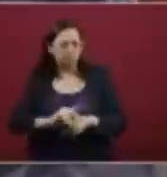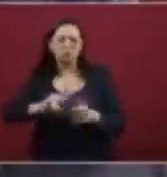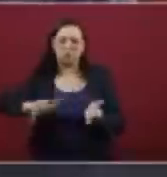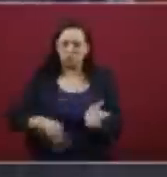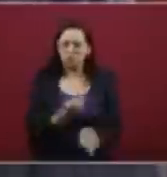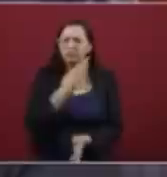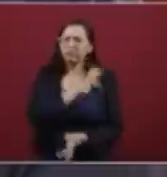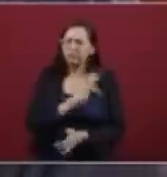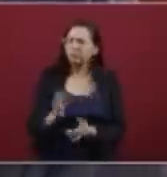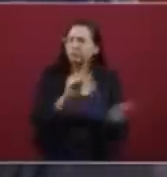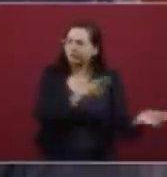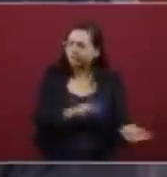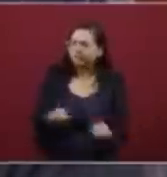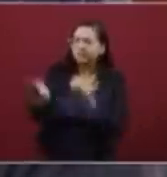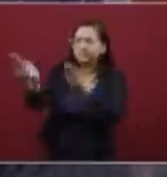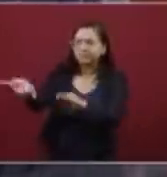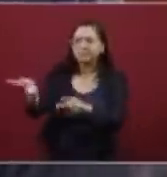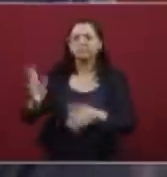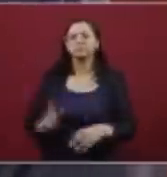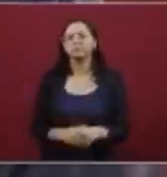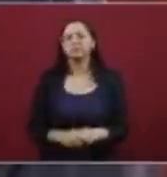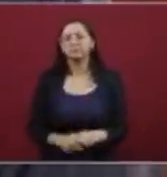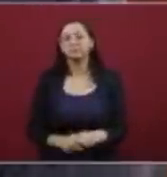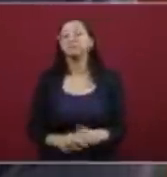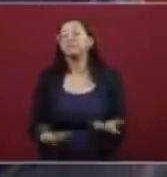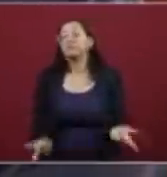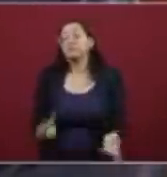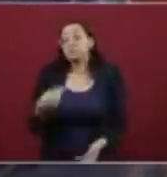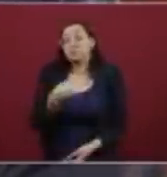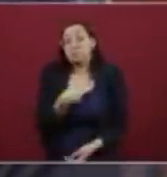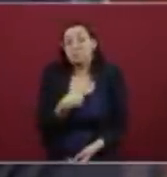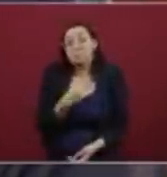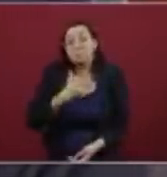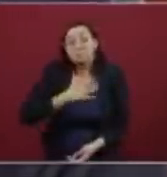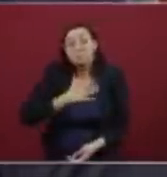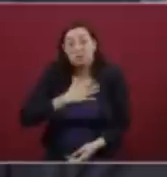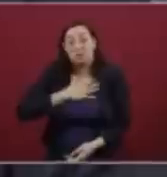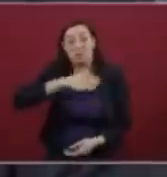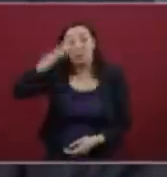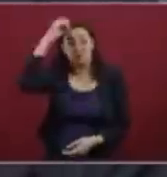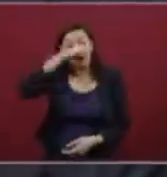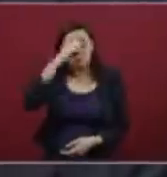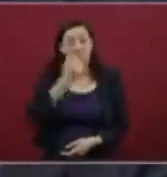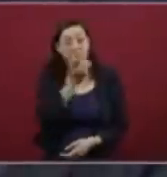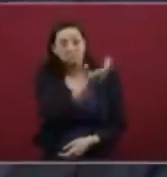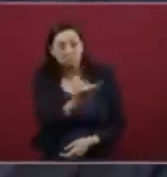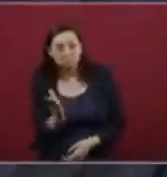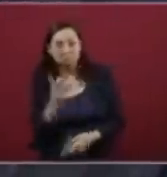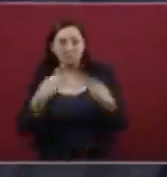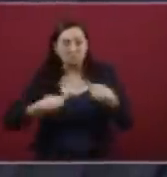Entonces, como yo considero que son gentes buenas, honestas,